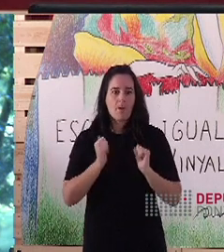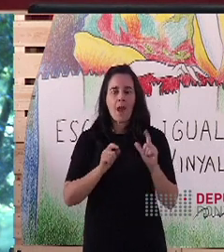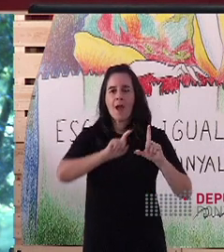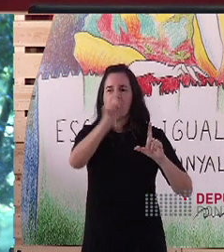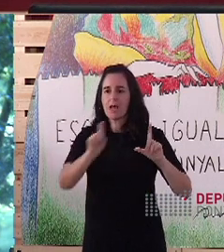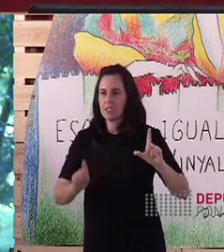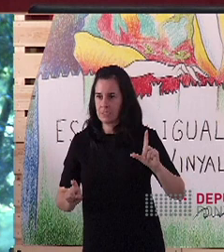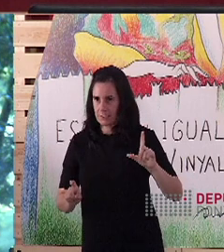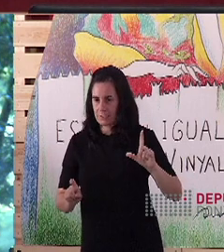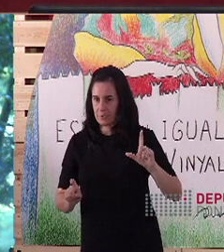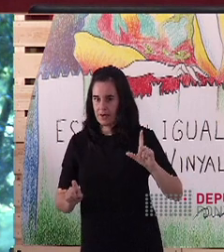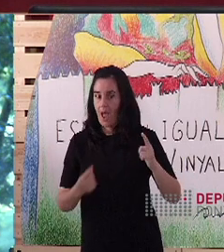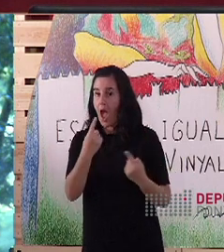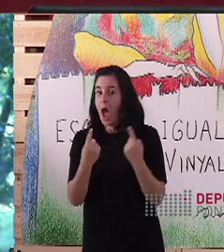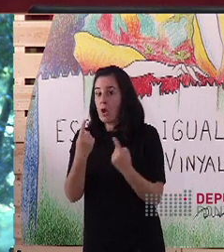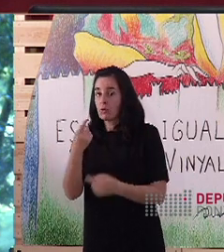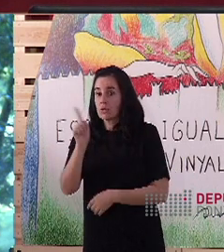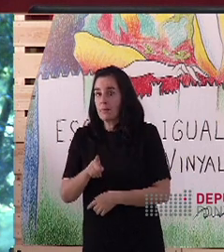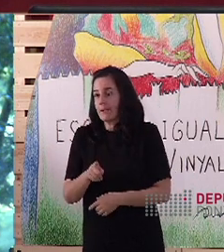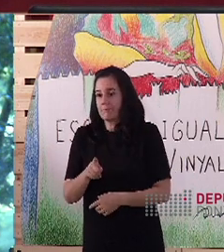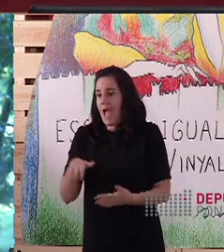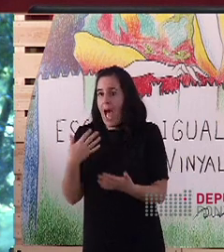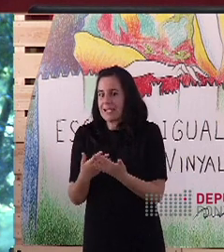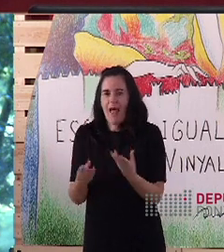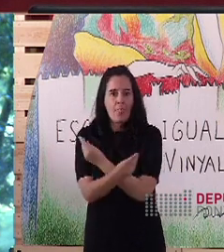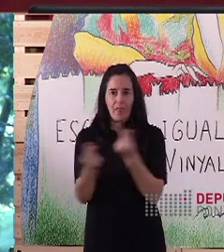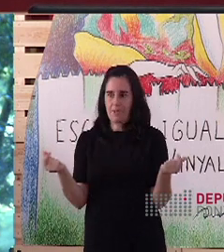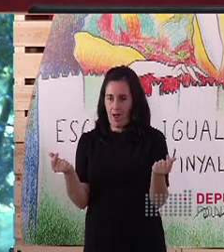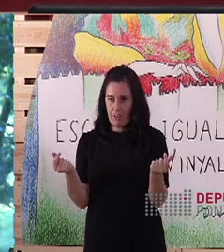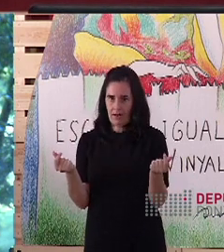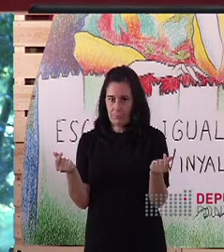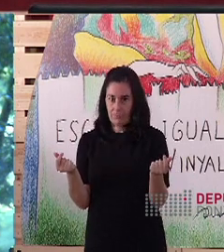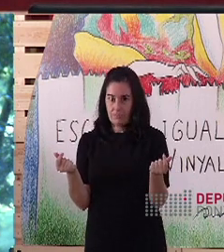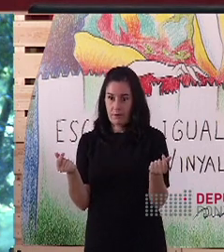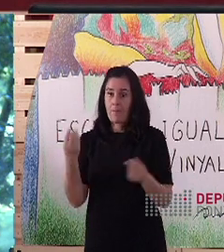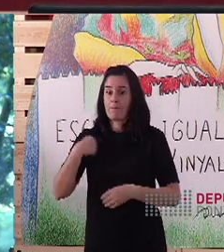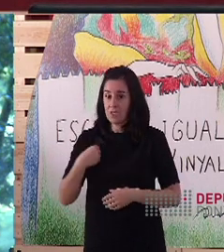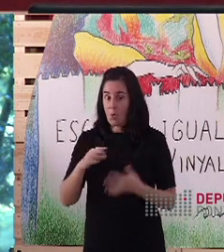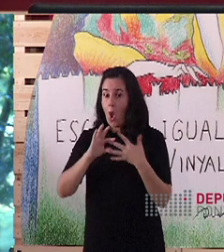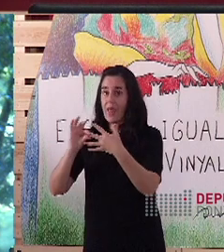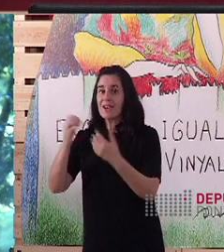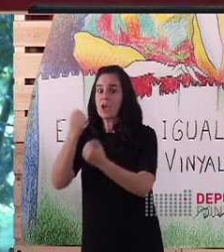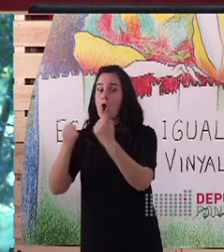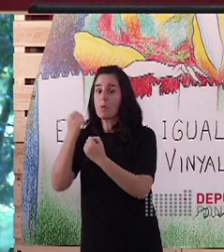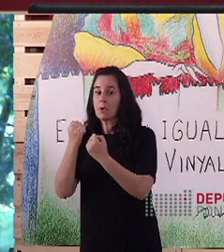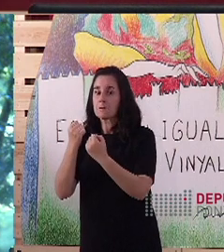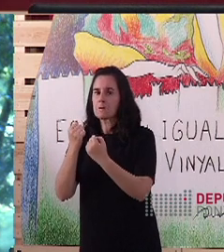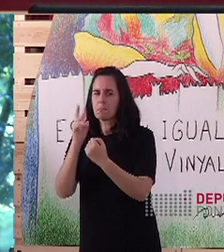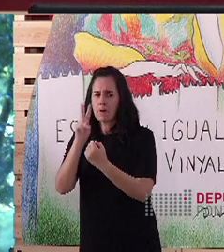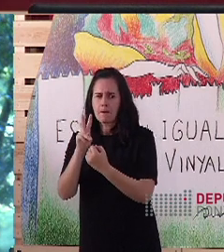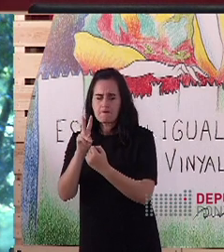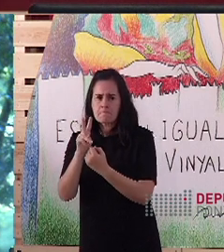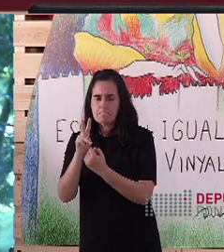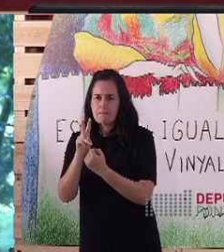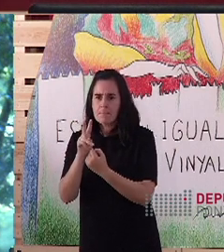y algunos de ellos sencillamente desaparecen. Estas propias élites económicas también comienzan a contemplar